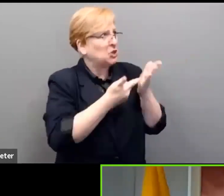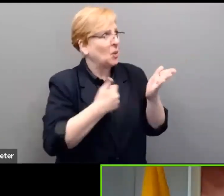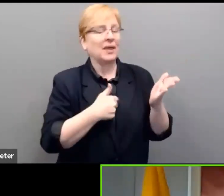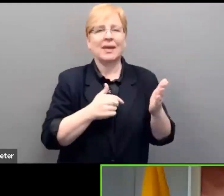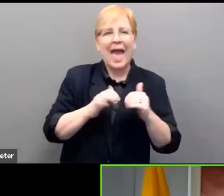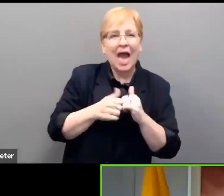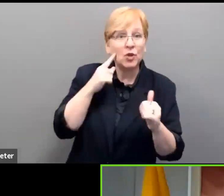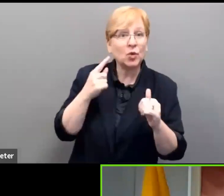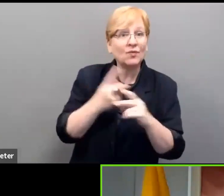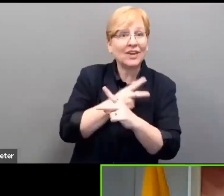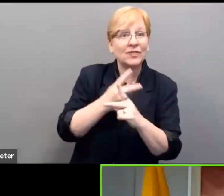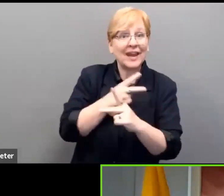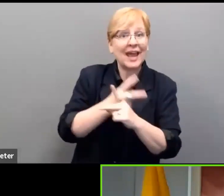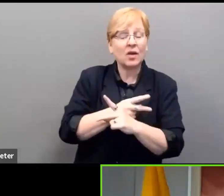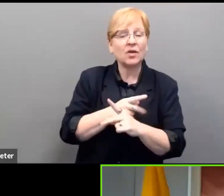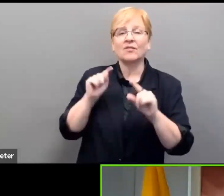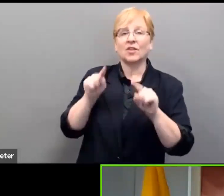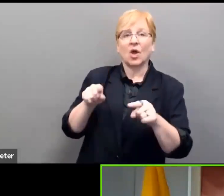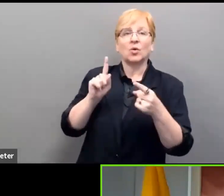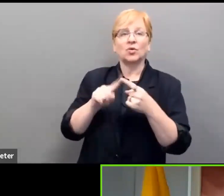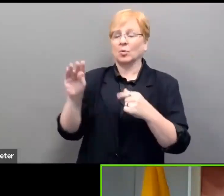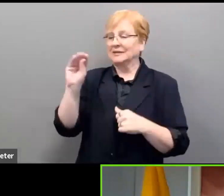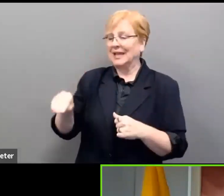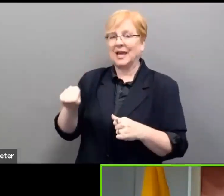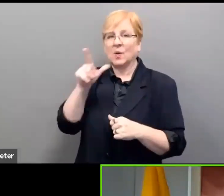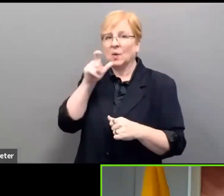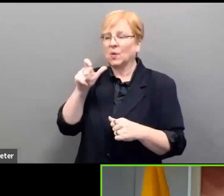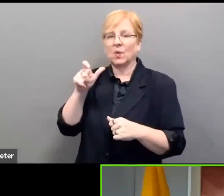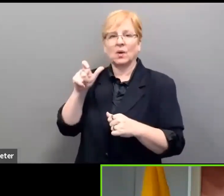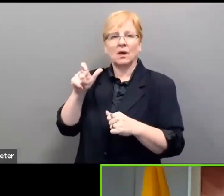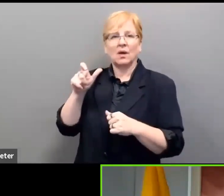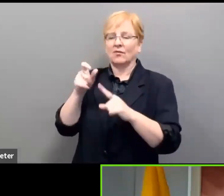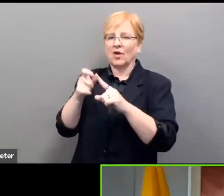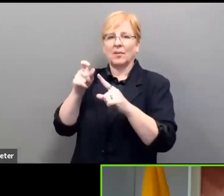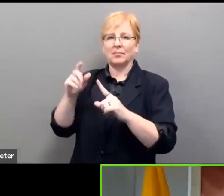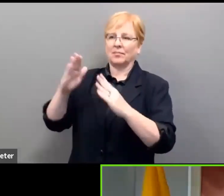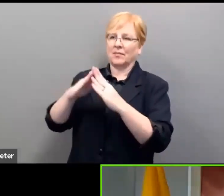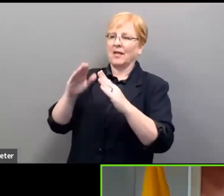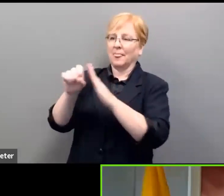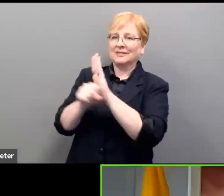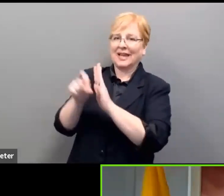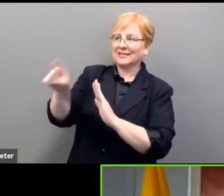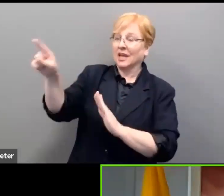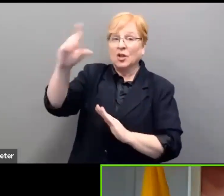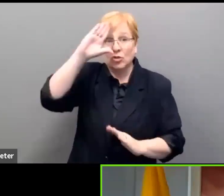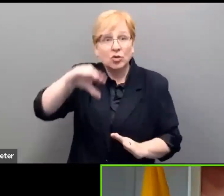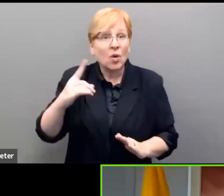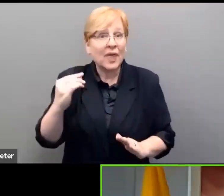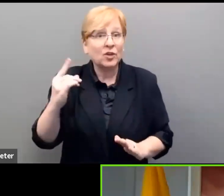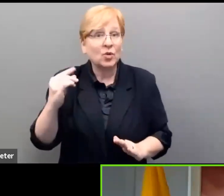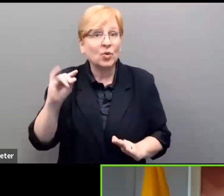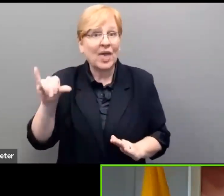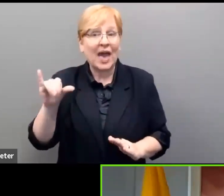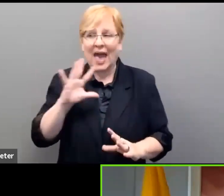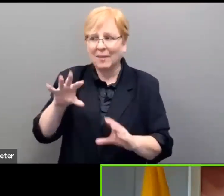tasa de propagación. Y él lo está él está pensando en cómo ver la cantidad, pero hay que ver el porcentaje de